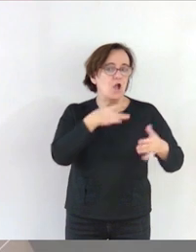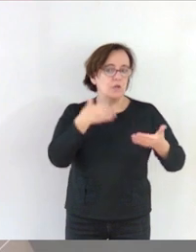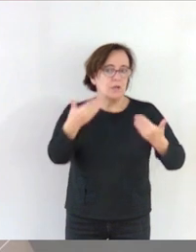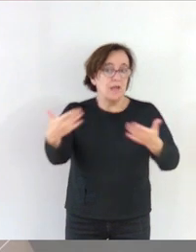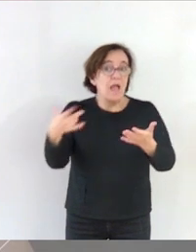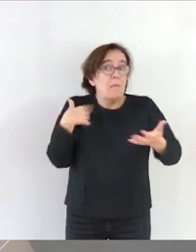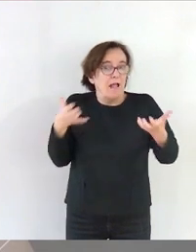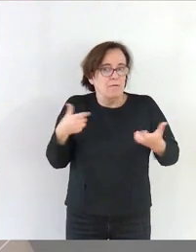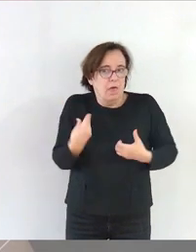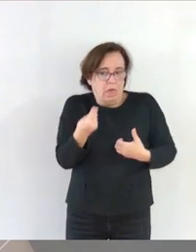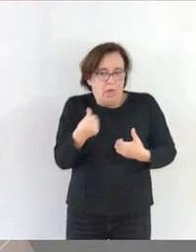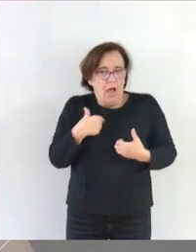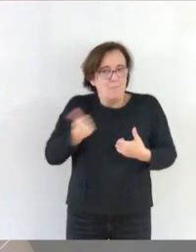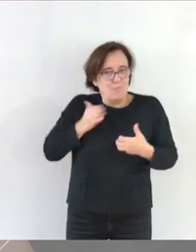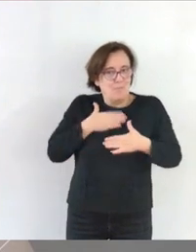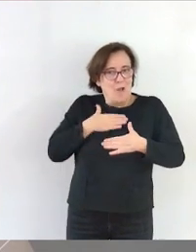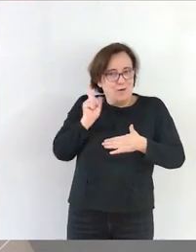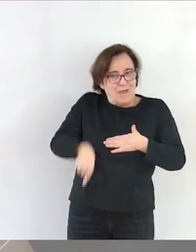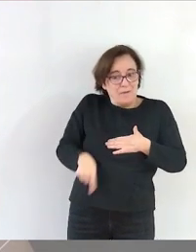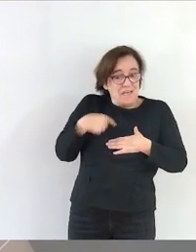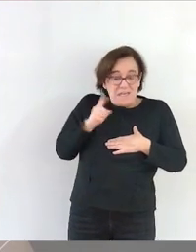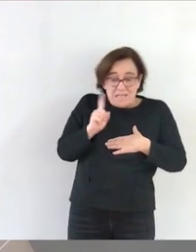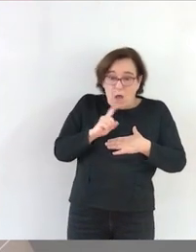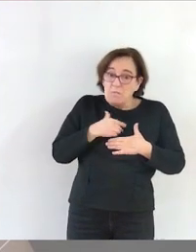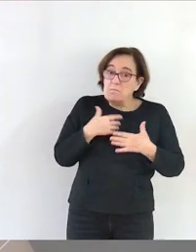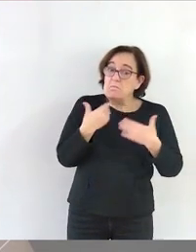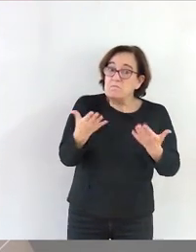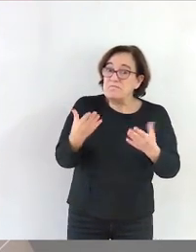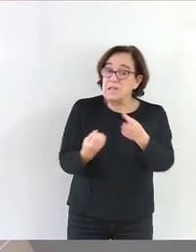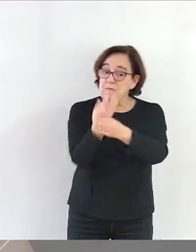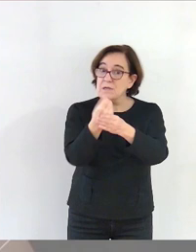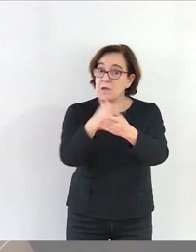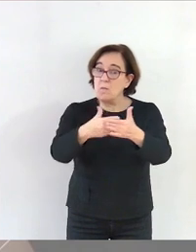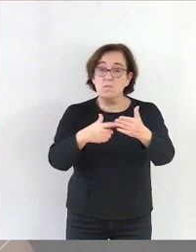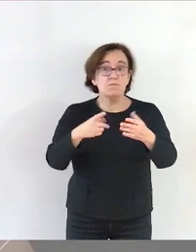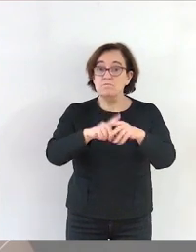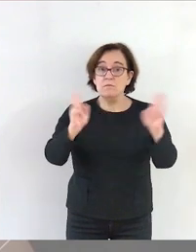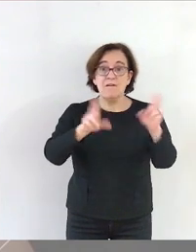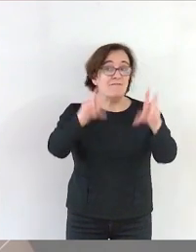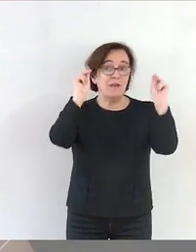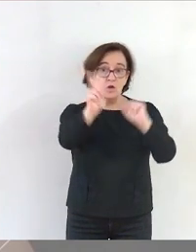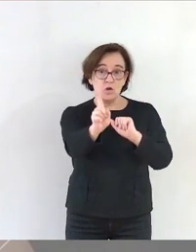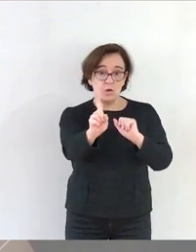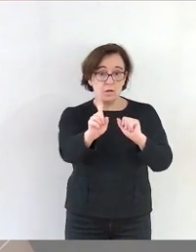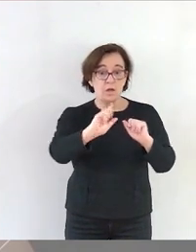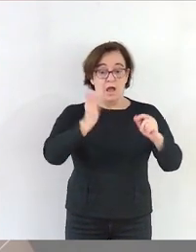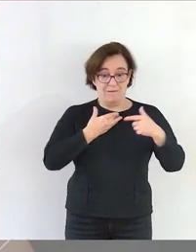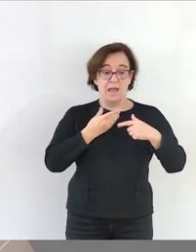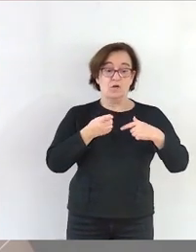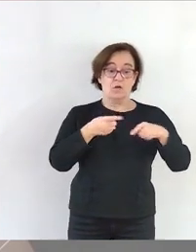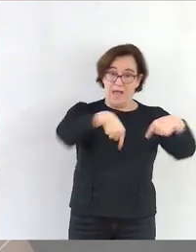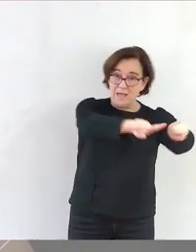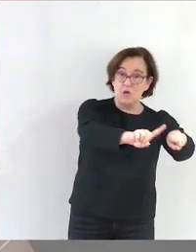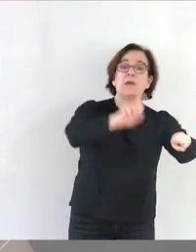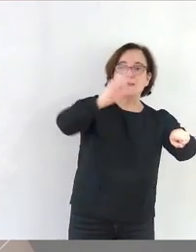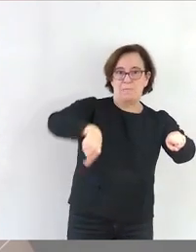En beneficio propio Porque si esa generosidad no funciona y si esas emisiones no se cortan como decía José Manuel afectados son ellos y afectados somos